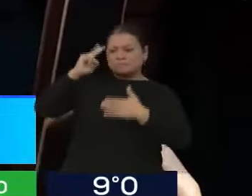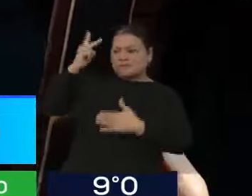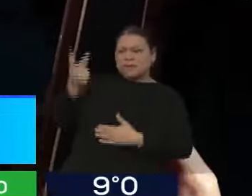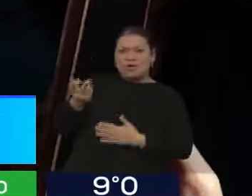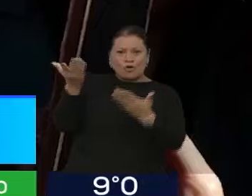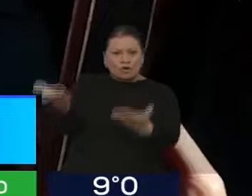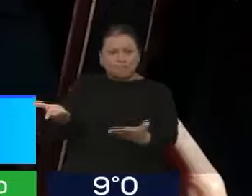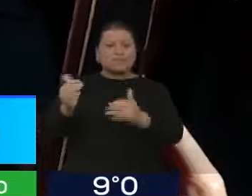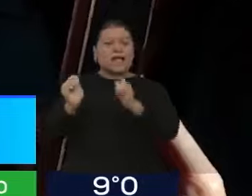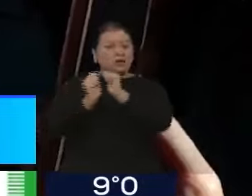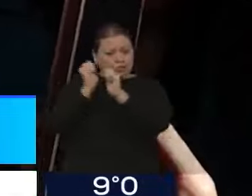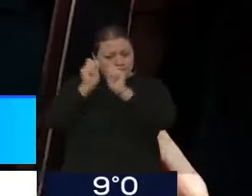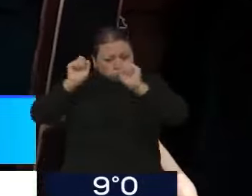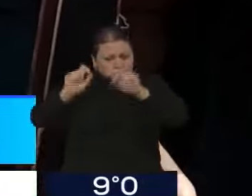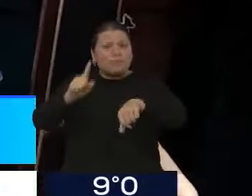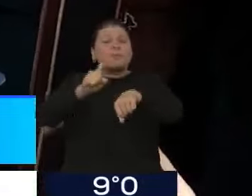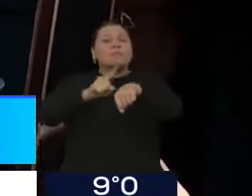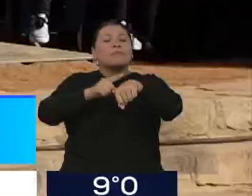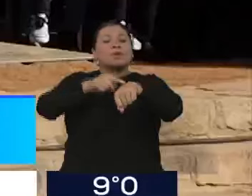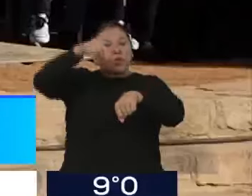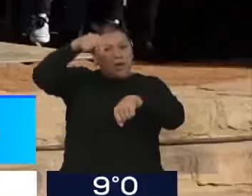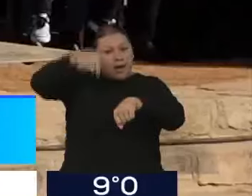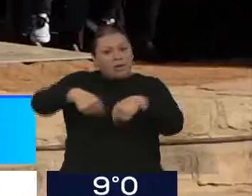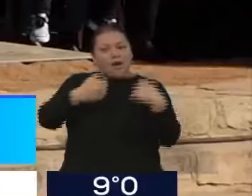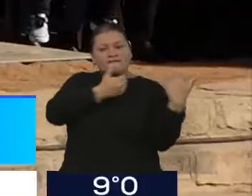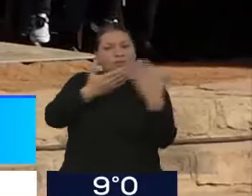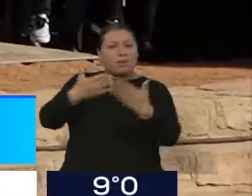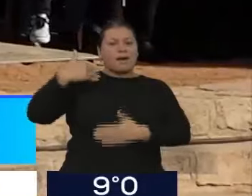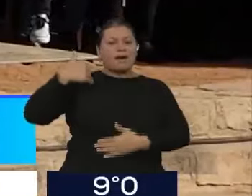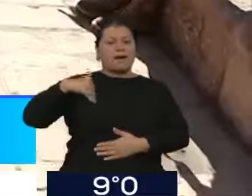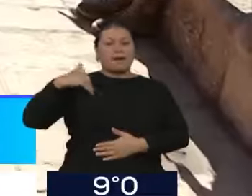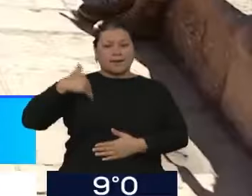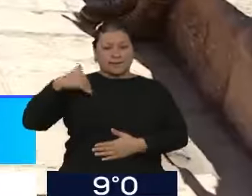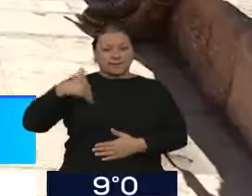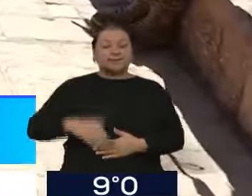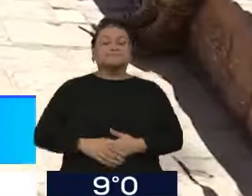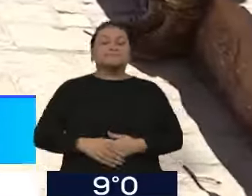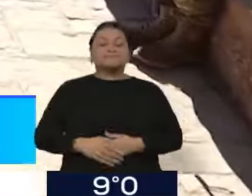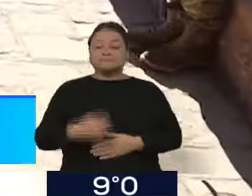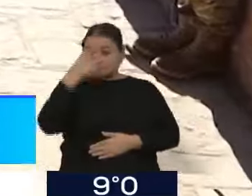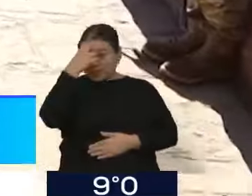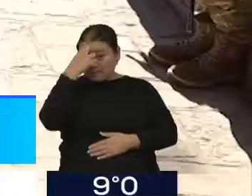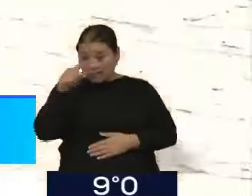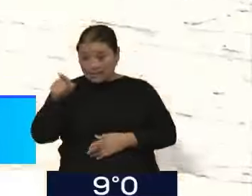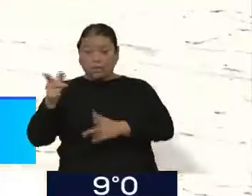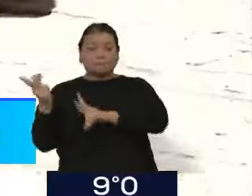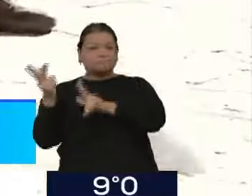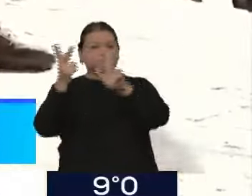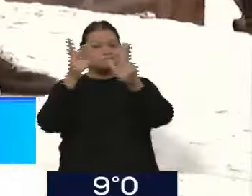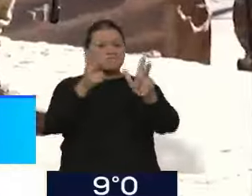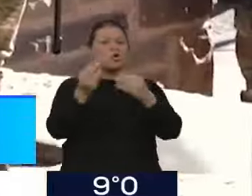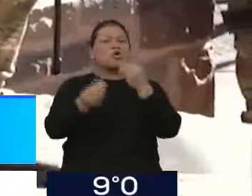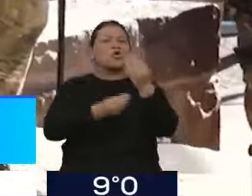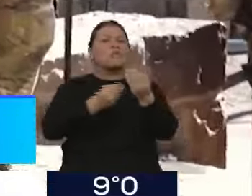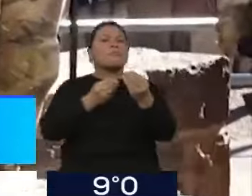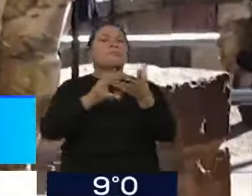reconocimiento a su historia, pero a este presente que tienen para la República Argentina. Además, dio detalles sobre cómo pretenden trabajar en la lucha contra el